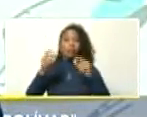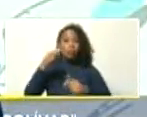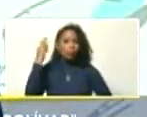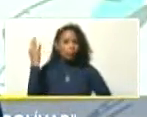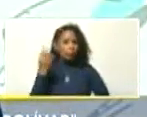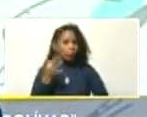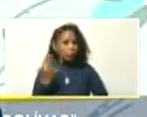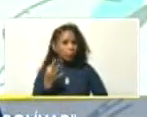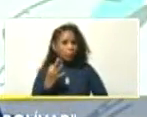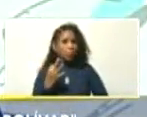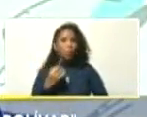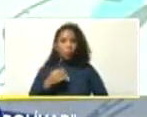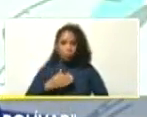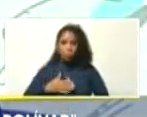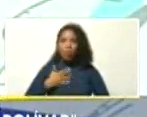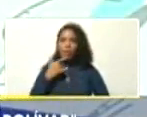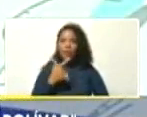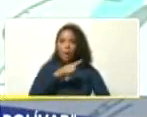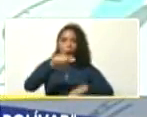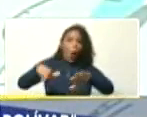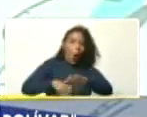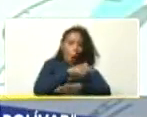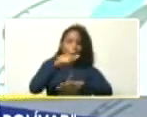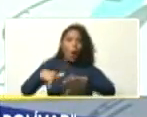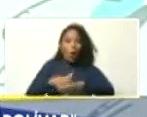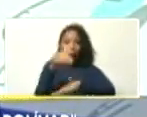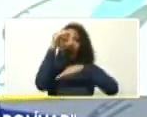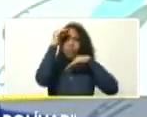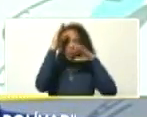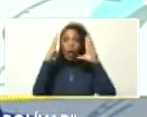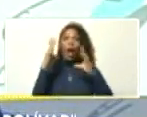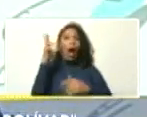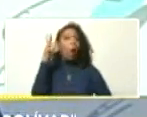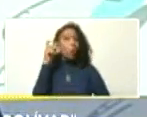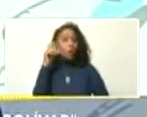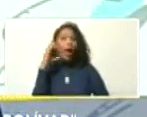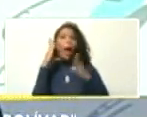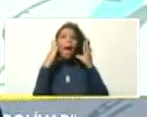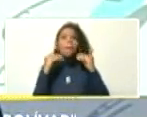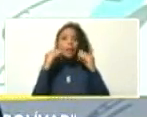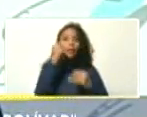No pudiera dedicar horas y horas a escuchar las experiencias de ustedes